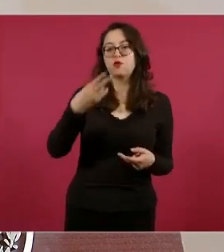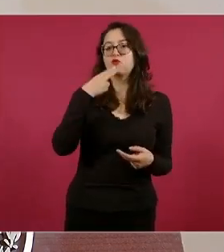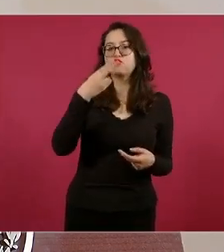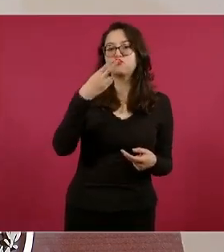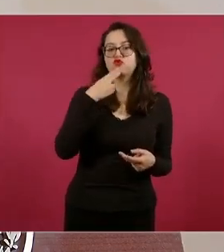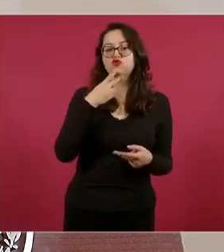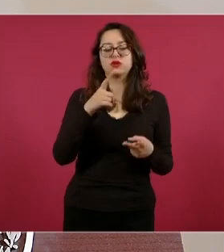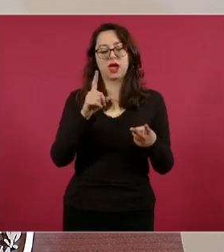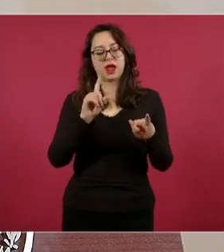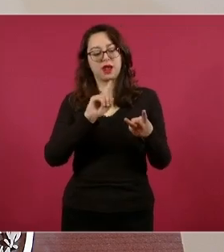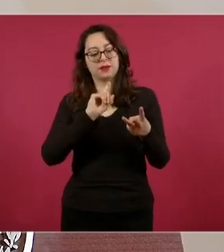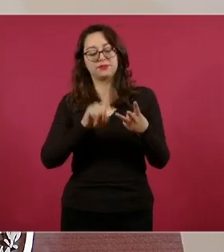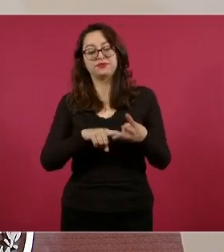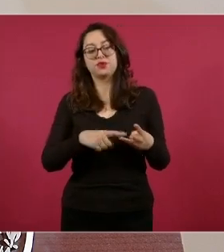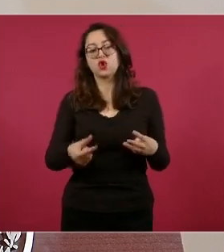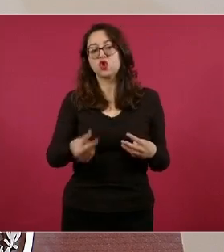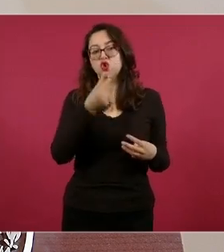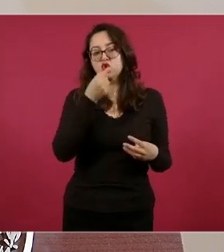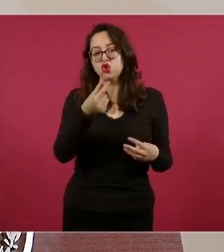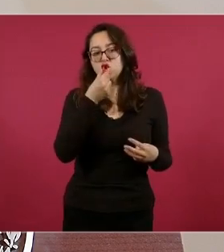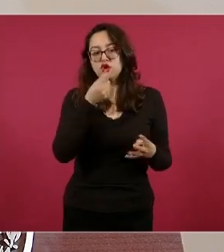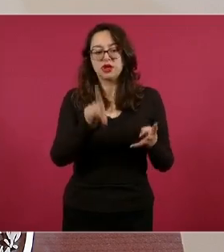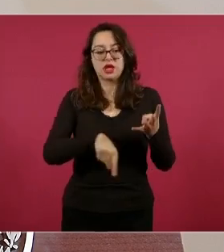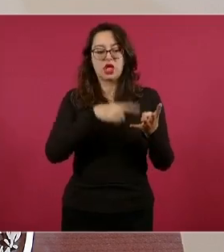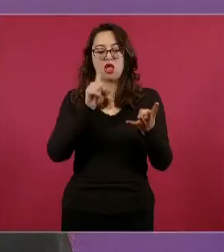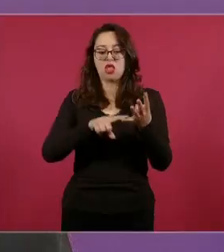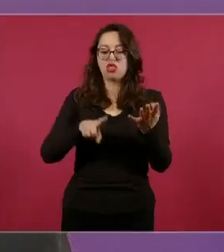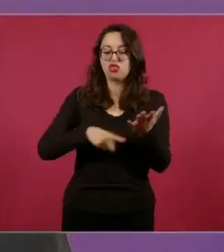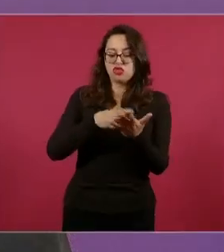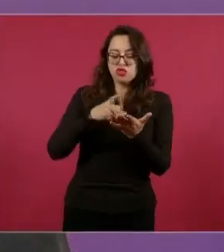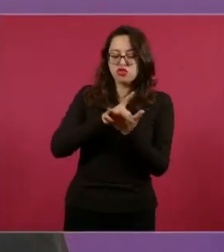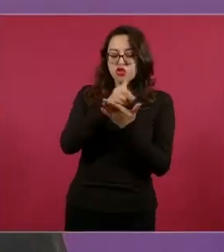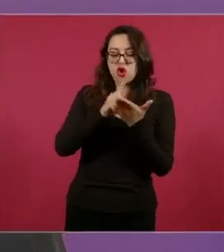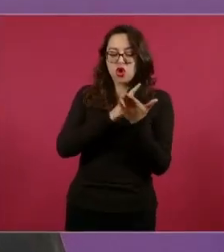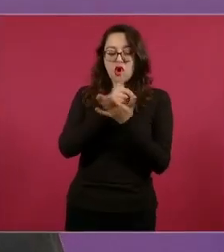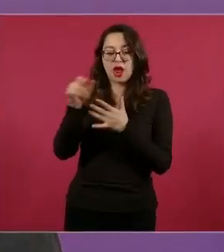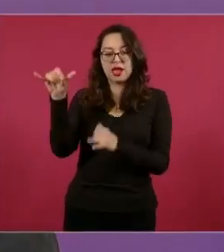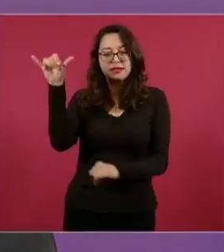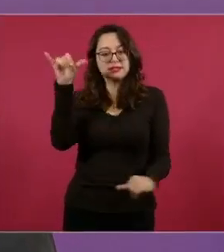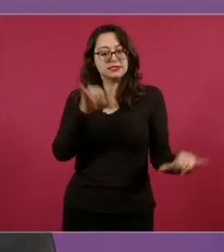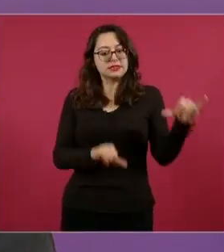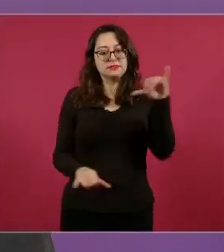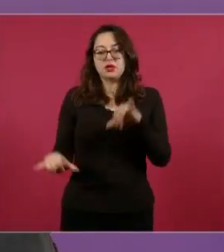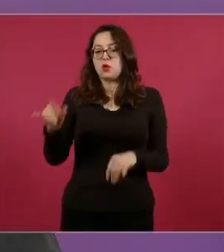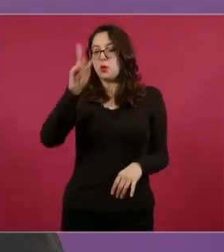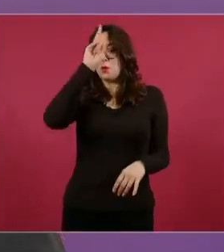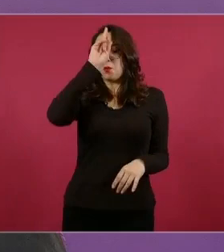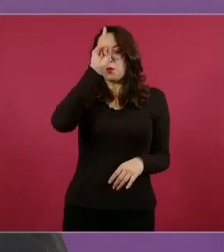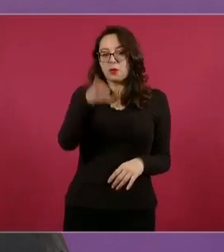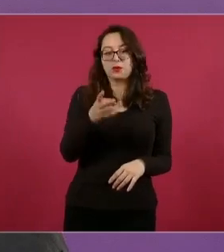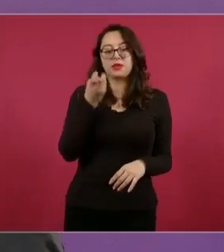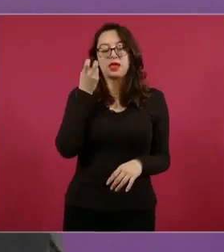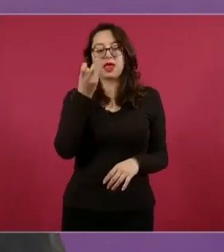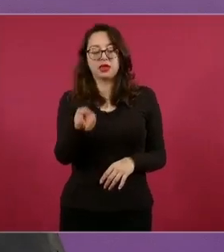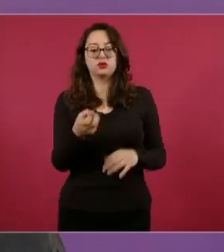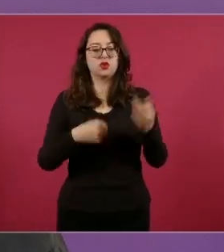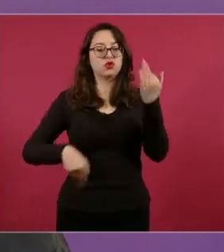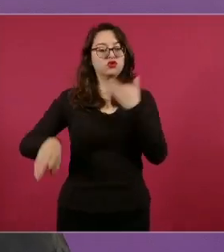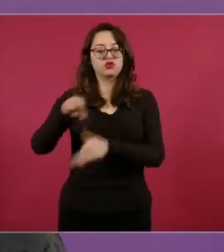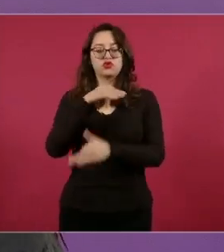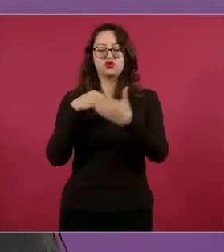y las drogas químicas. Todo ello en atención a la salud va a ser presentado por el doctor